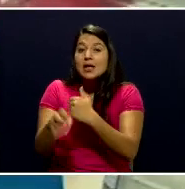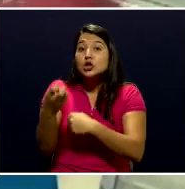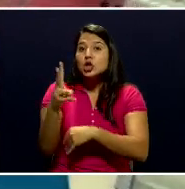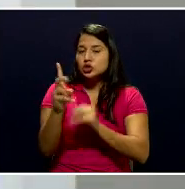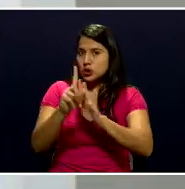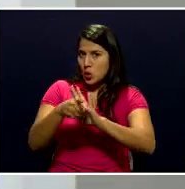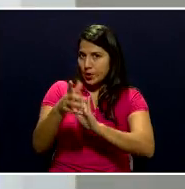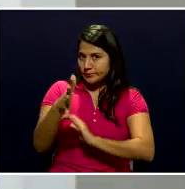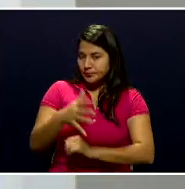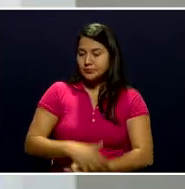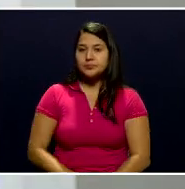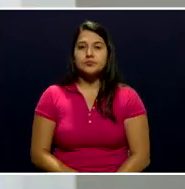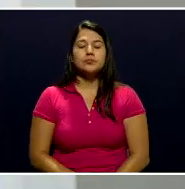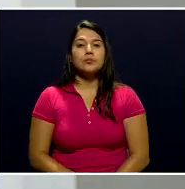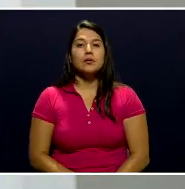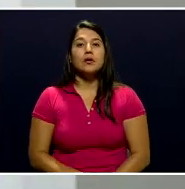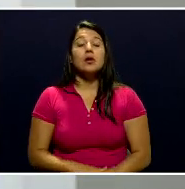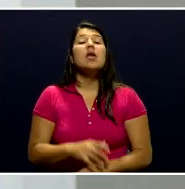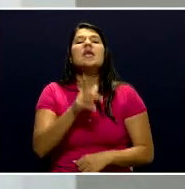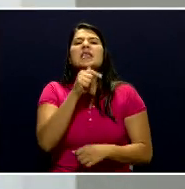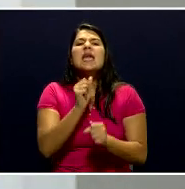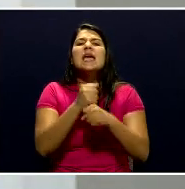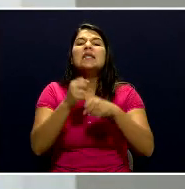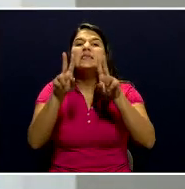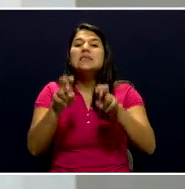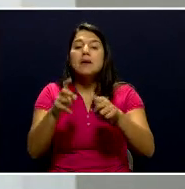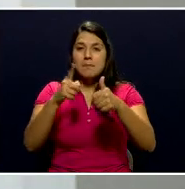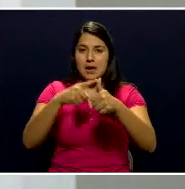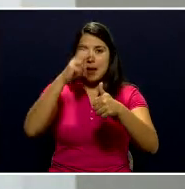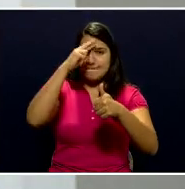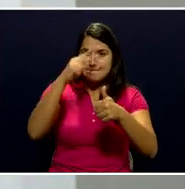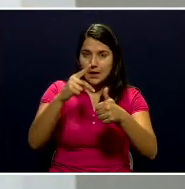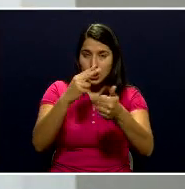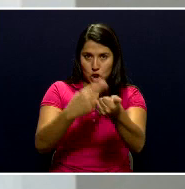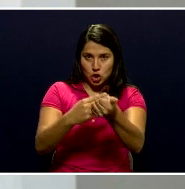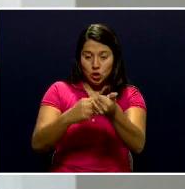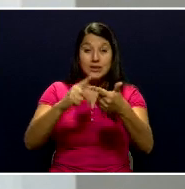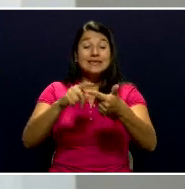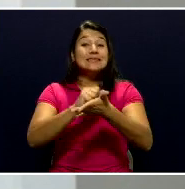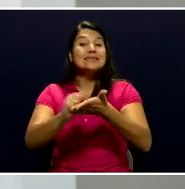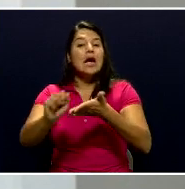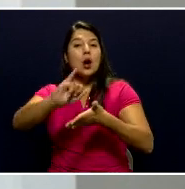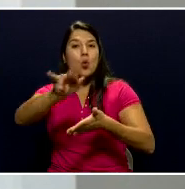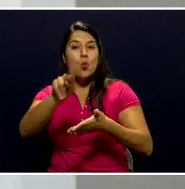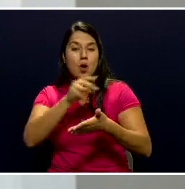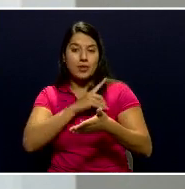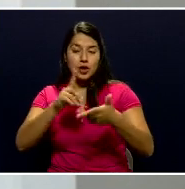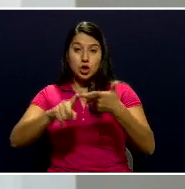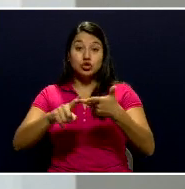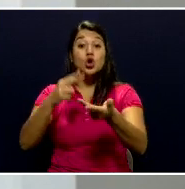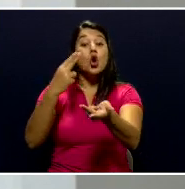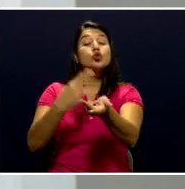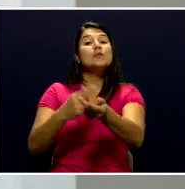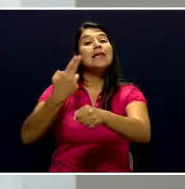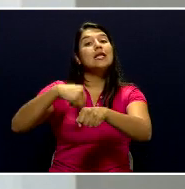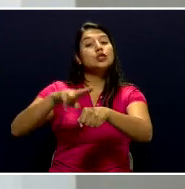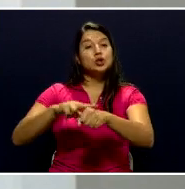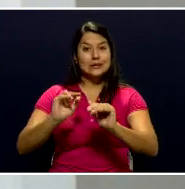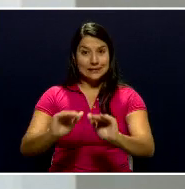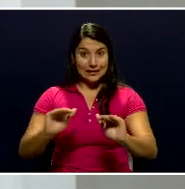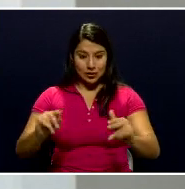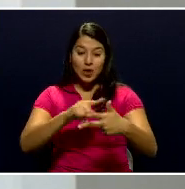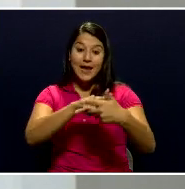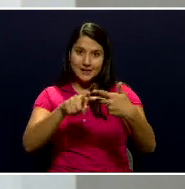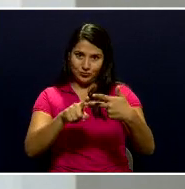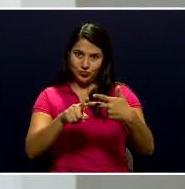horas. La prueba se encuentra en el Hospital México, en el San Juan de Dios y en el Hospital Nacional de Niños, y